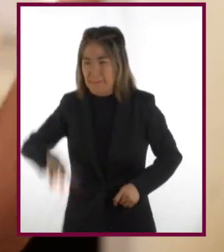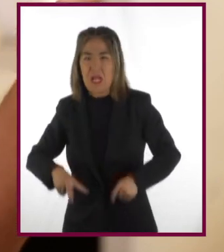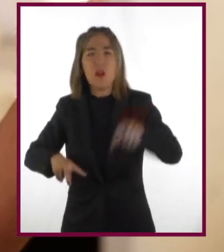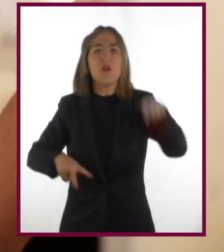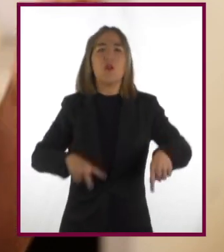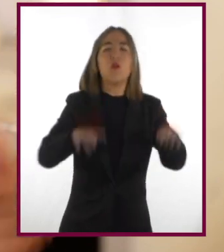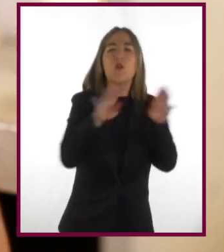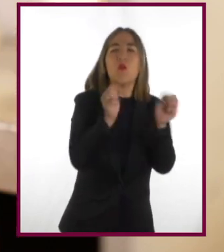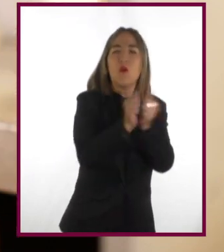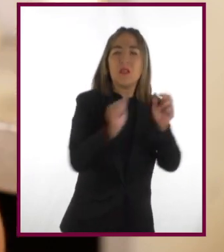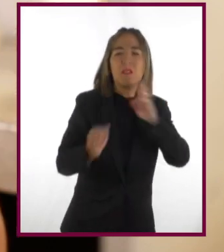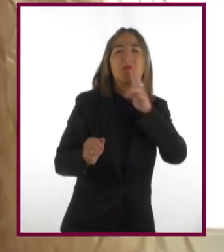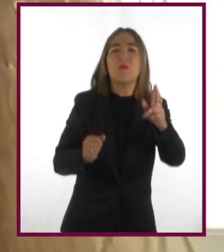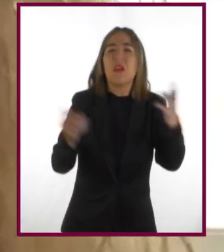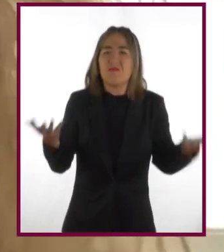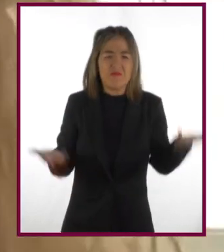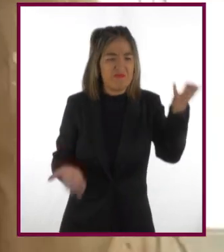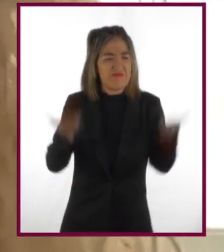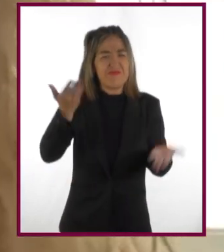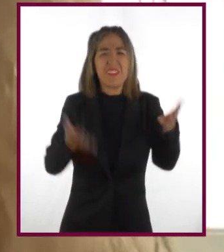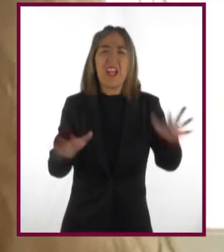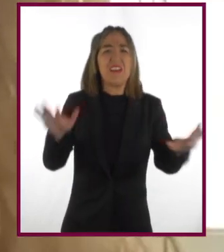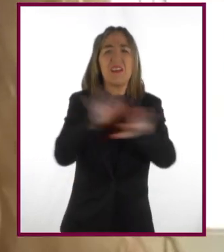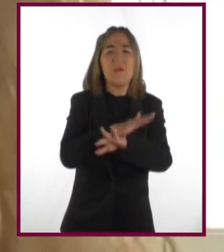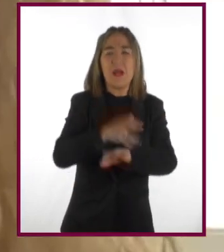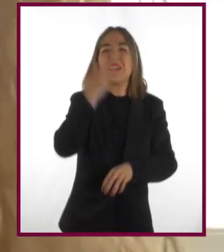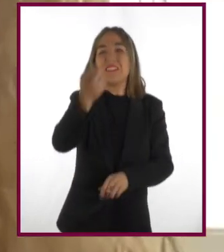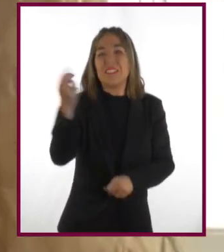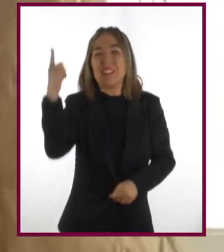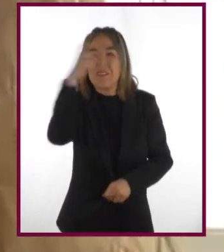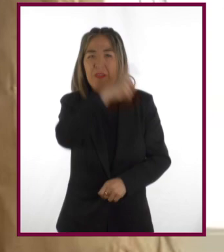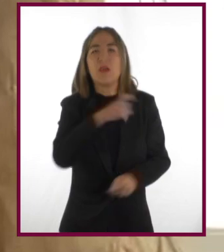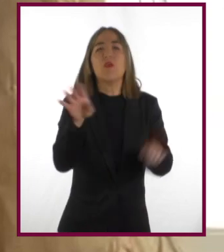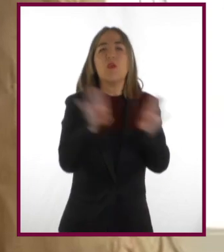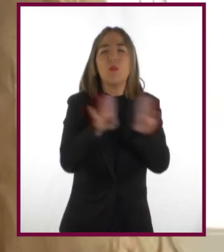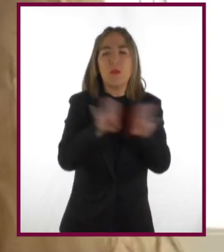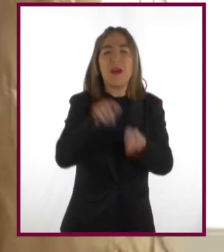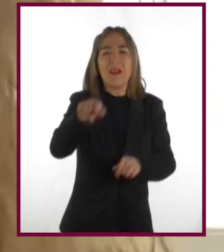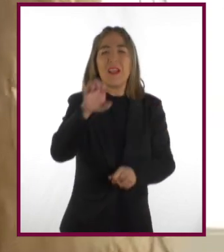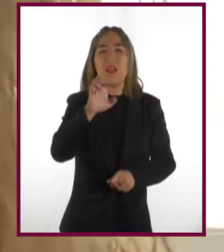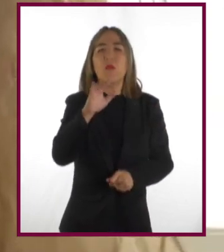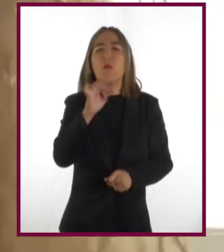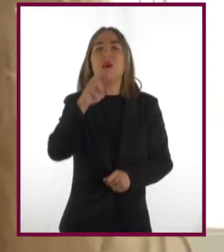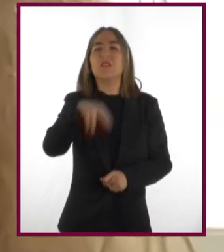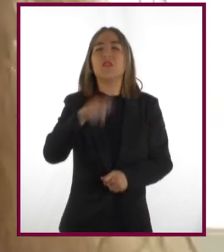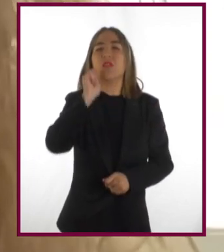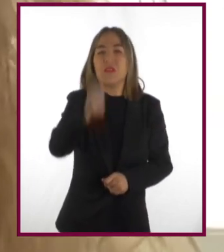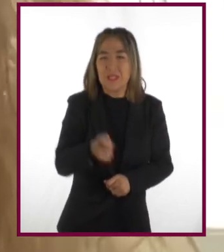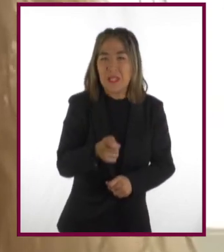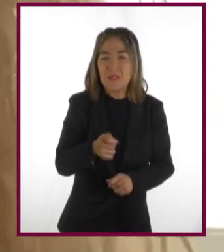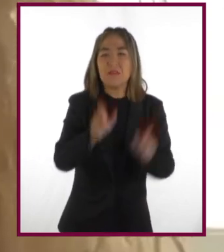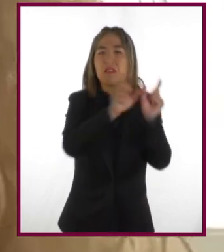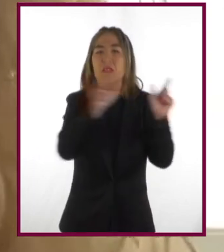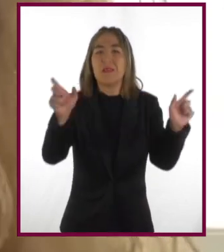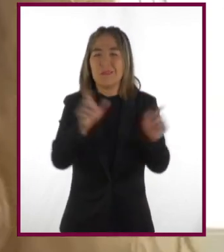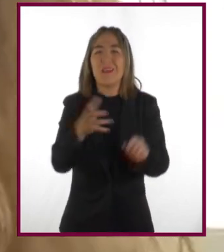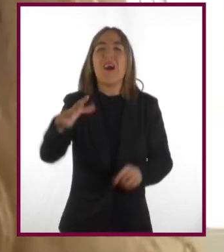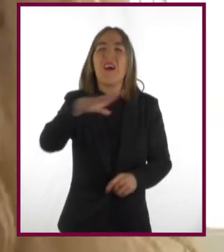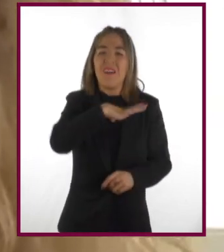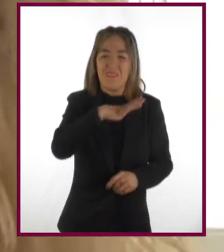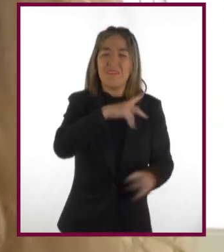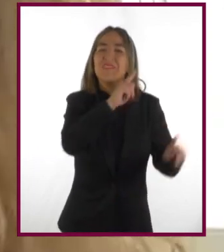los resultados de estas ecuaciones? La dificultad del análisis de las ecuaciones de Navier-Stokes radica